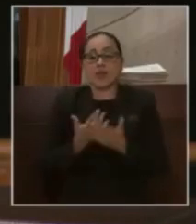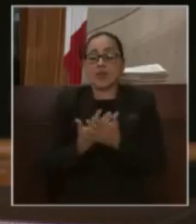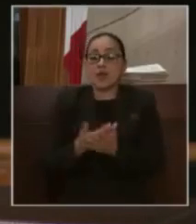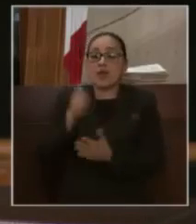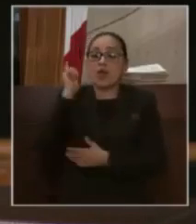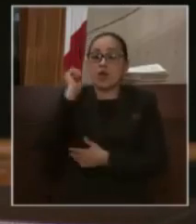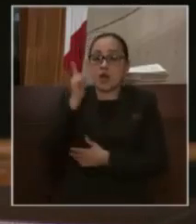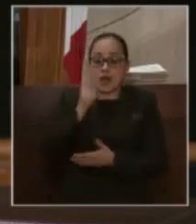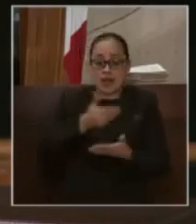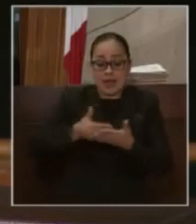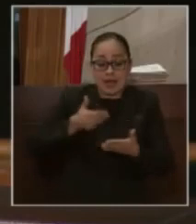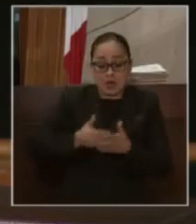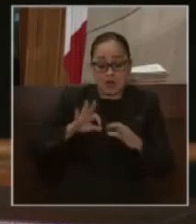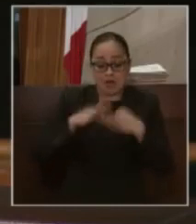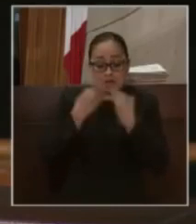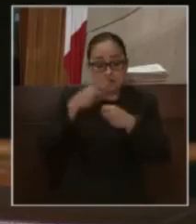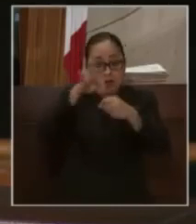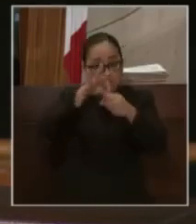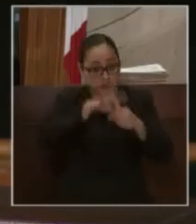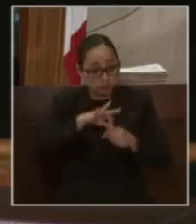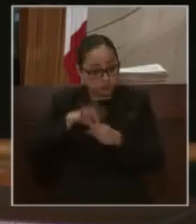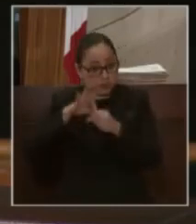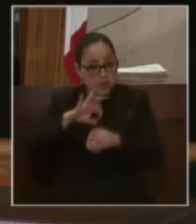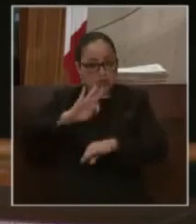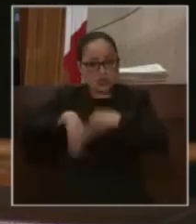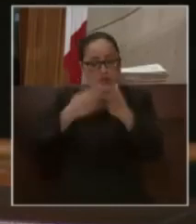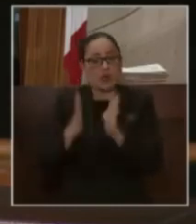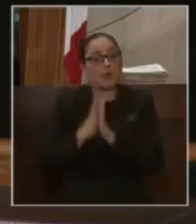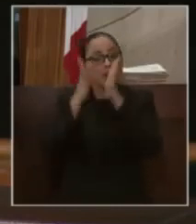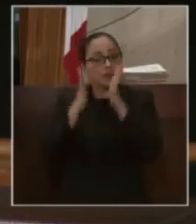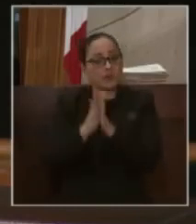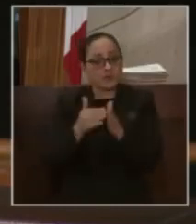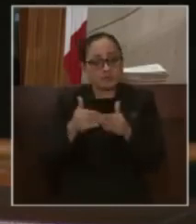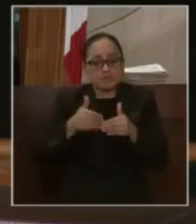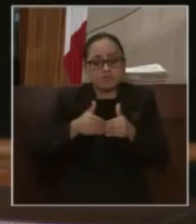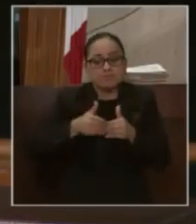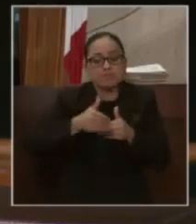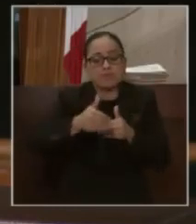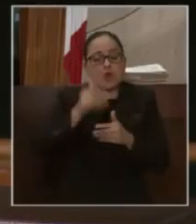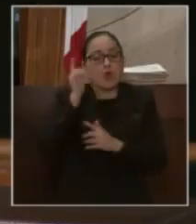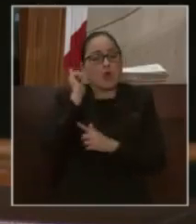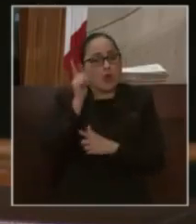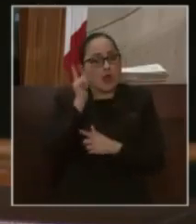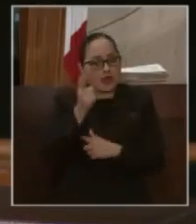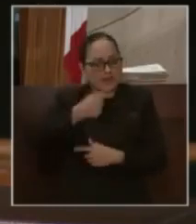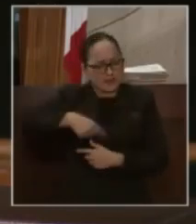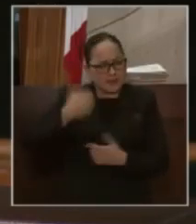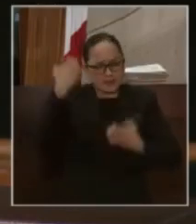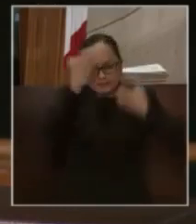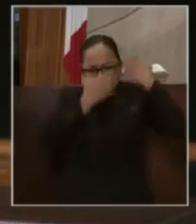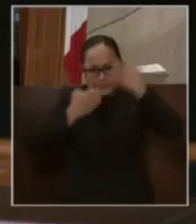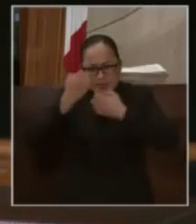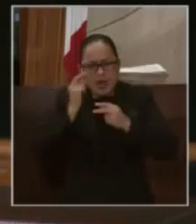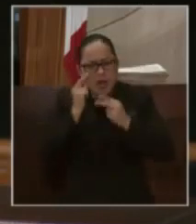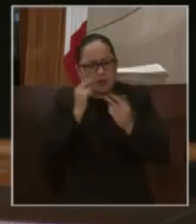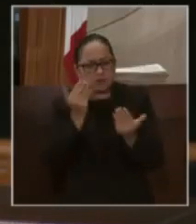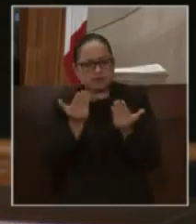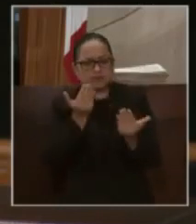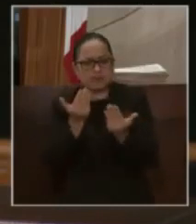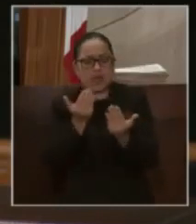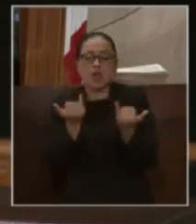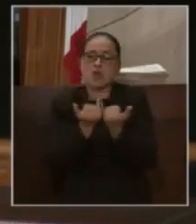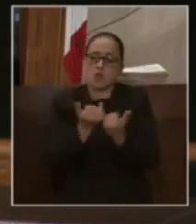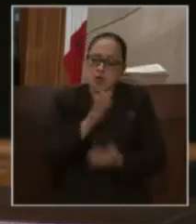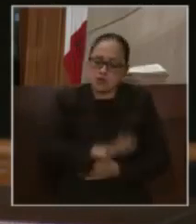Esperamos que este ejercicio democrático nos permita en el mediano plazo hacer balances profundos con la participación